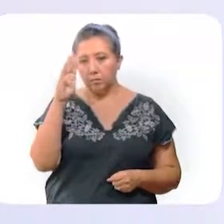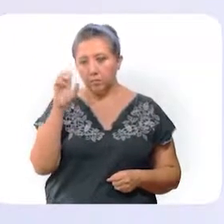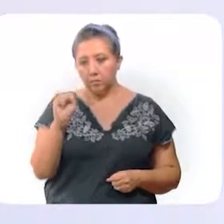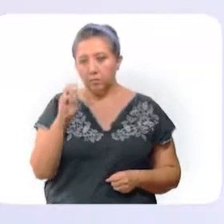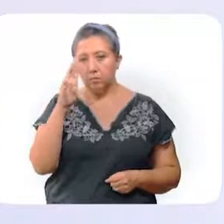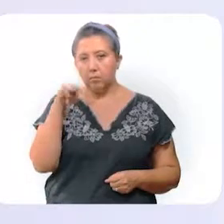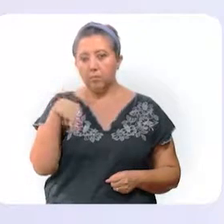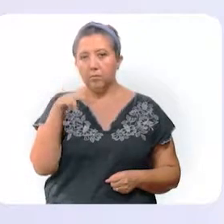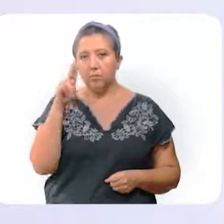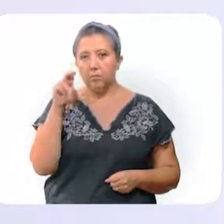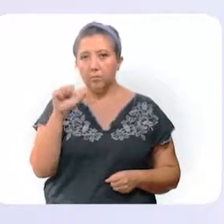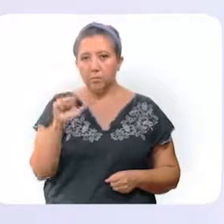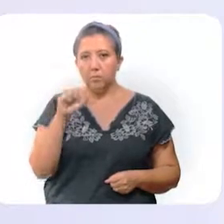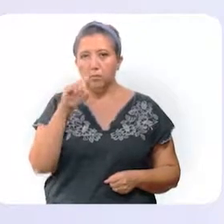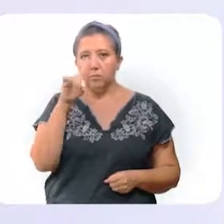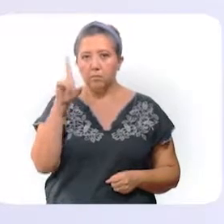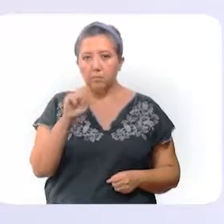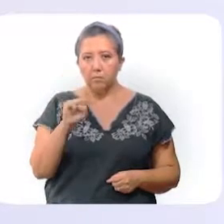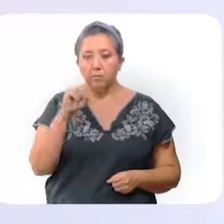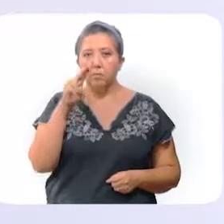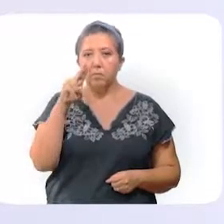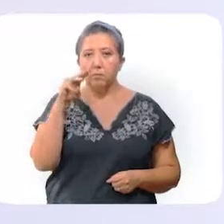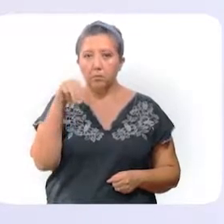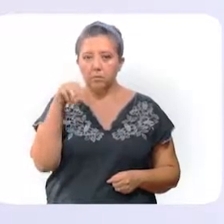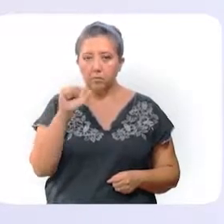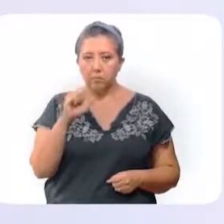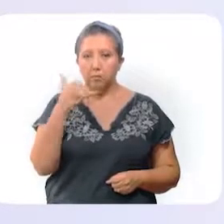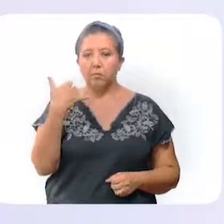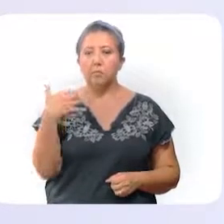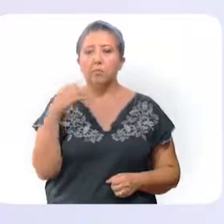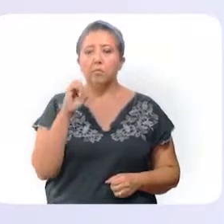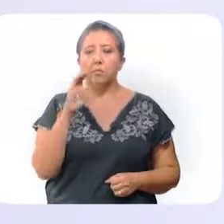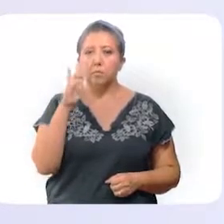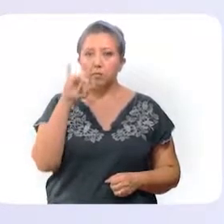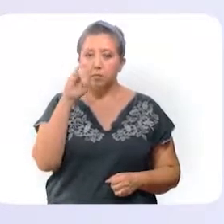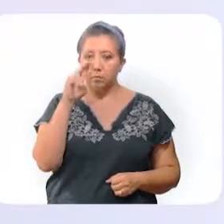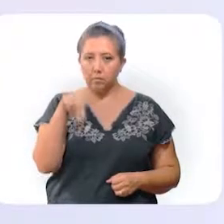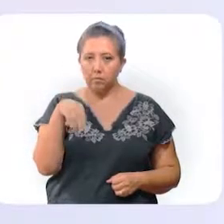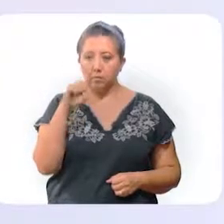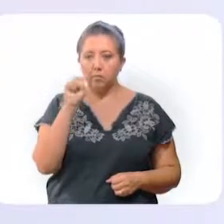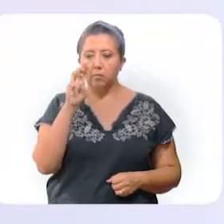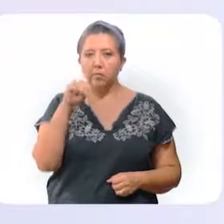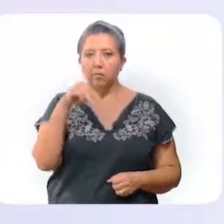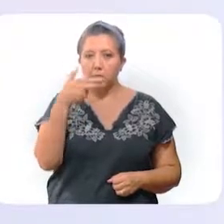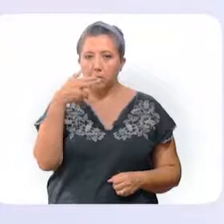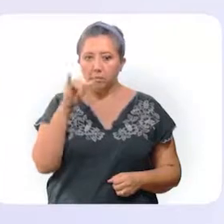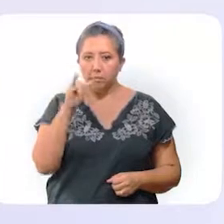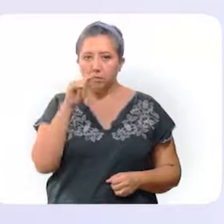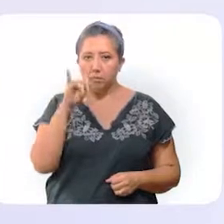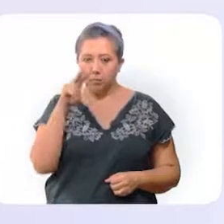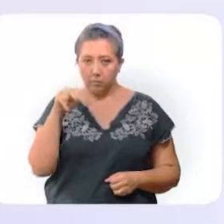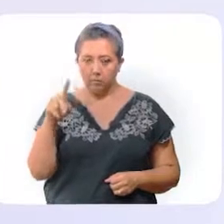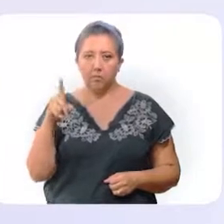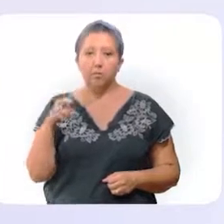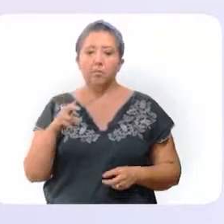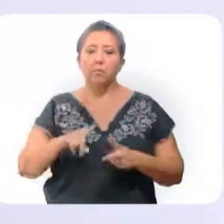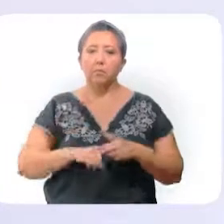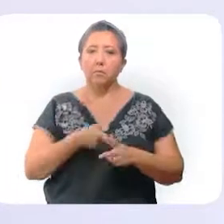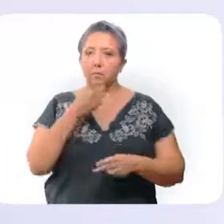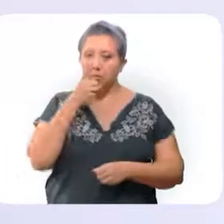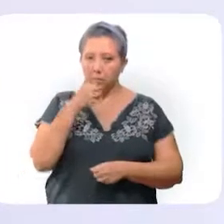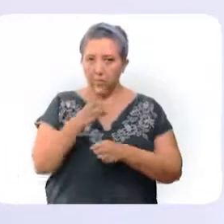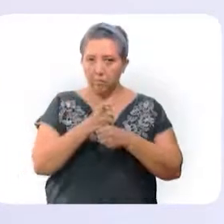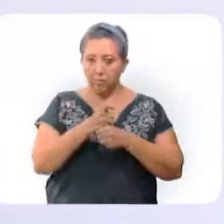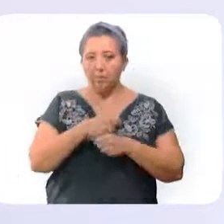Muna, Quinchil, Sinanché, Suma, Tzilam de Bravo, Yobaín, Ixil, Samajil y Timucuy. También iniciará la aplicación